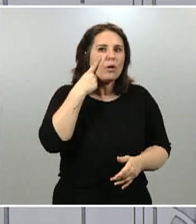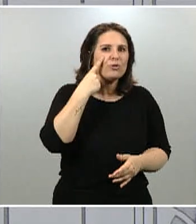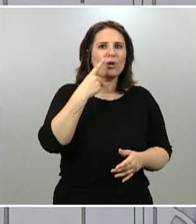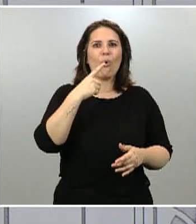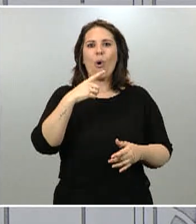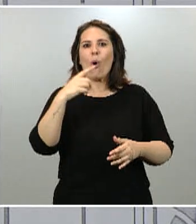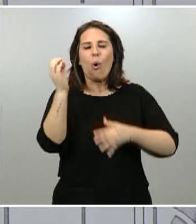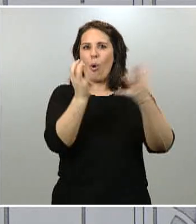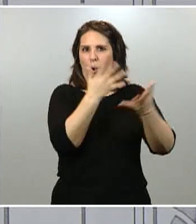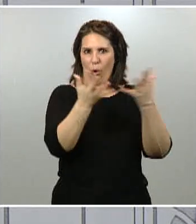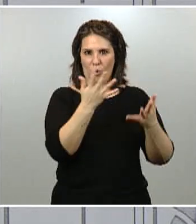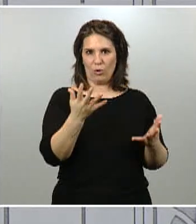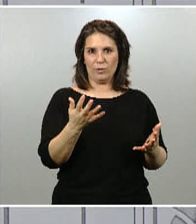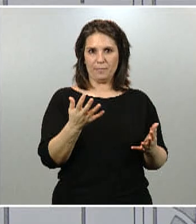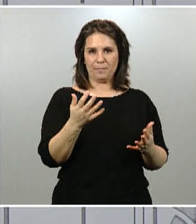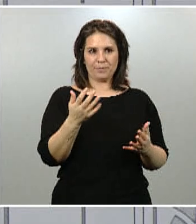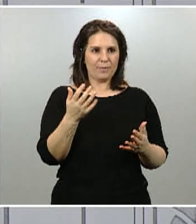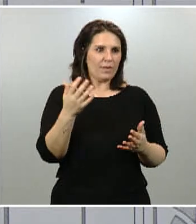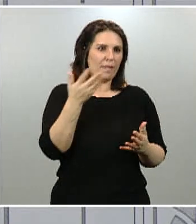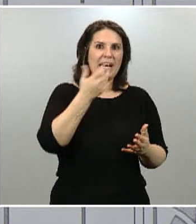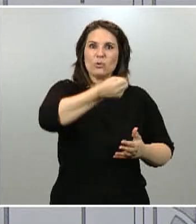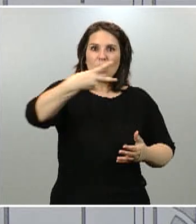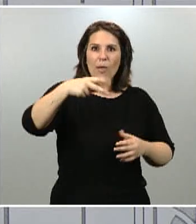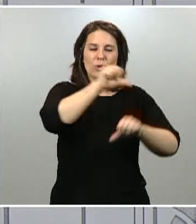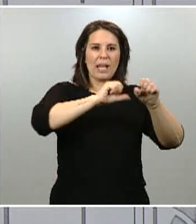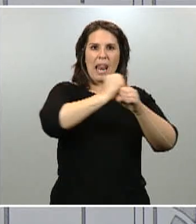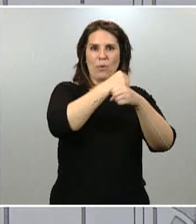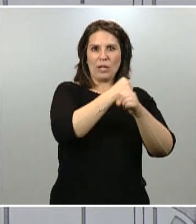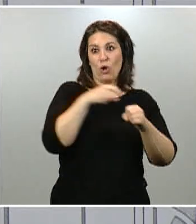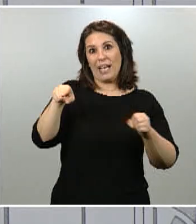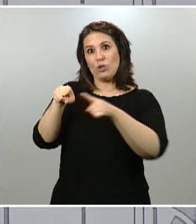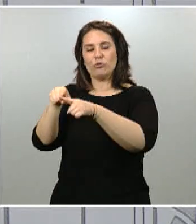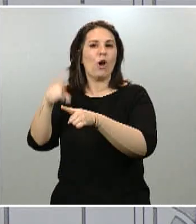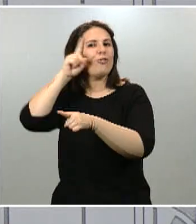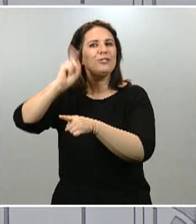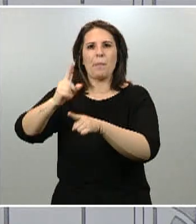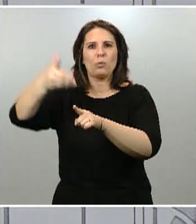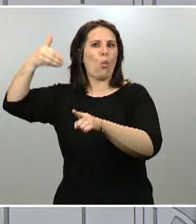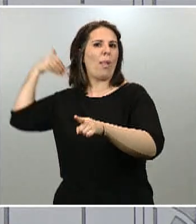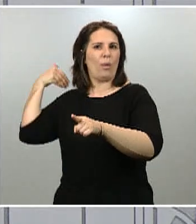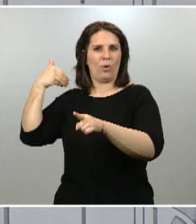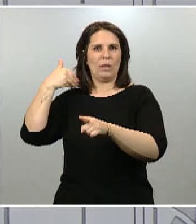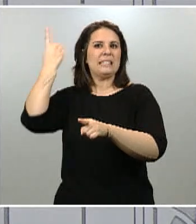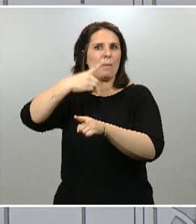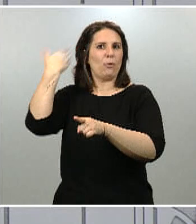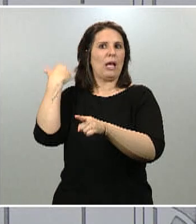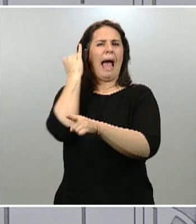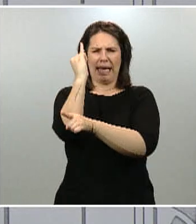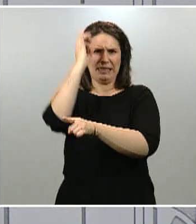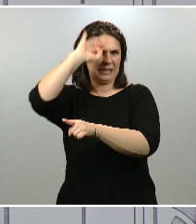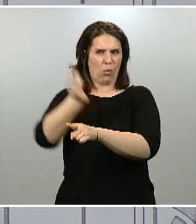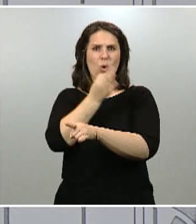o de resultados de laboratorio. Por lo tanto, esa es la razón por la que hay unas discrepancias entre